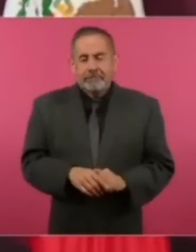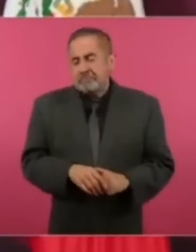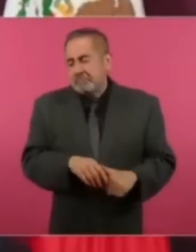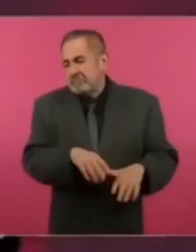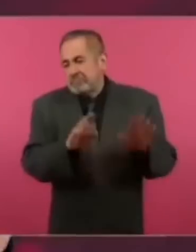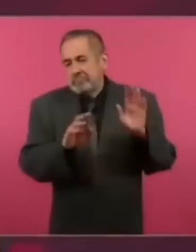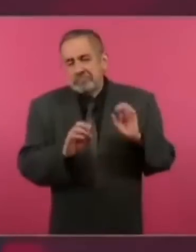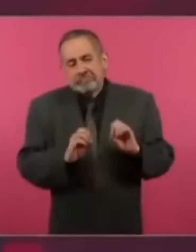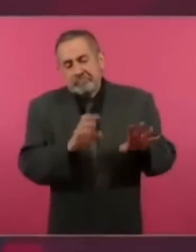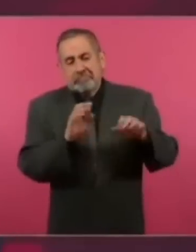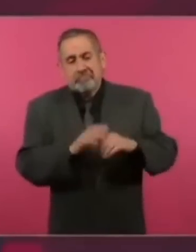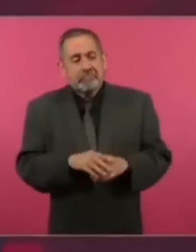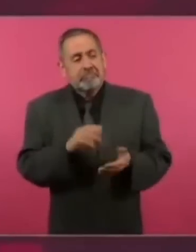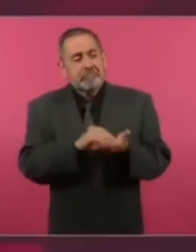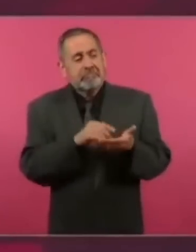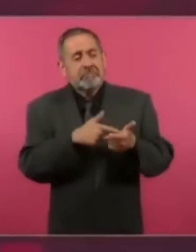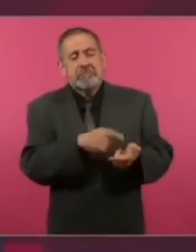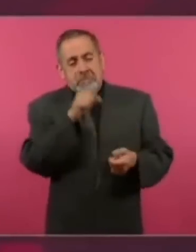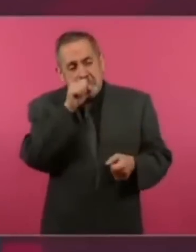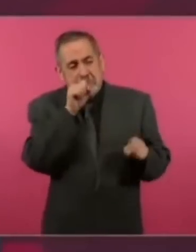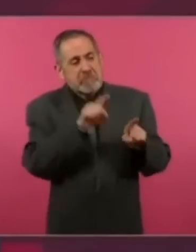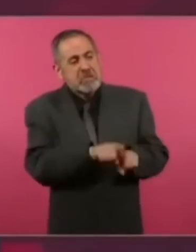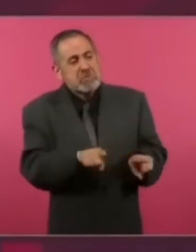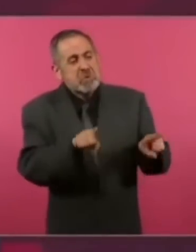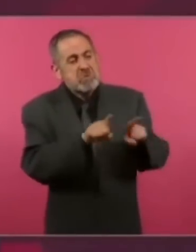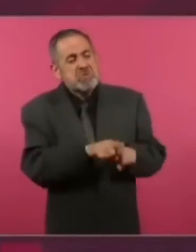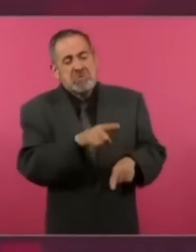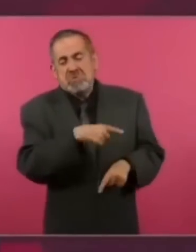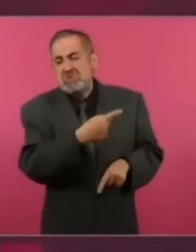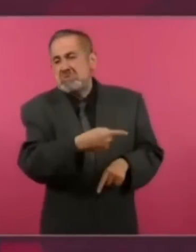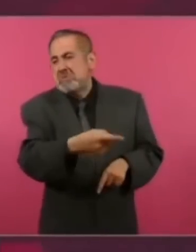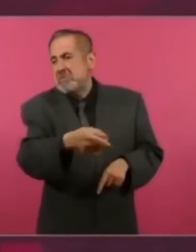se puede seguir haciendo lo mismo.